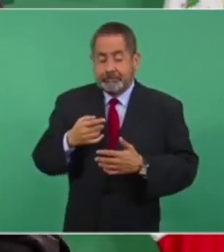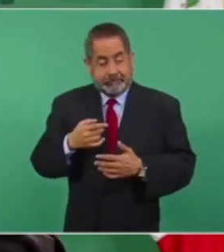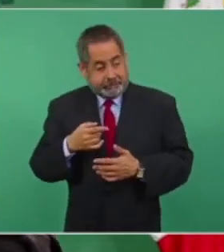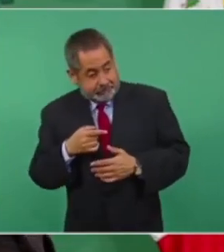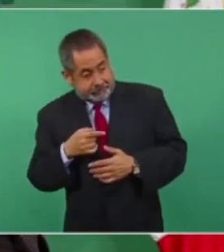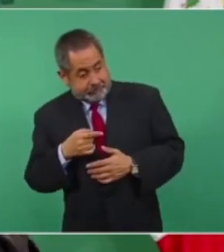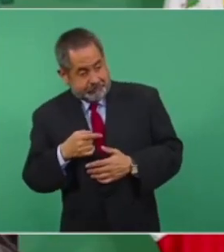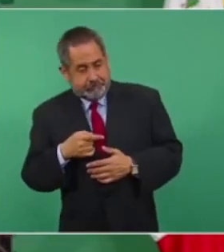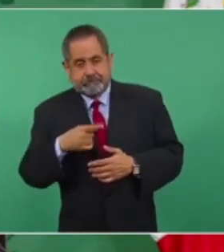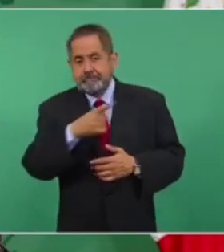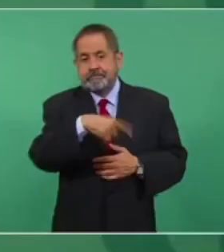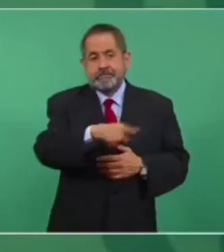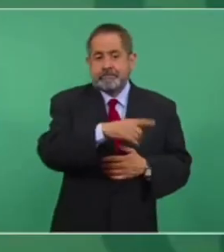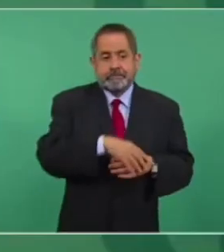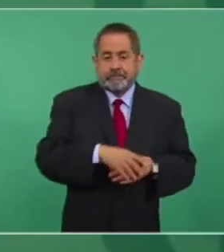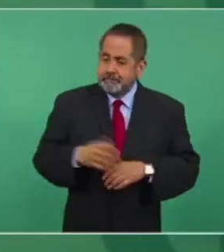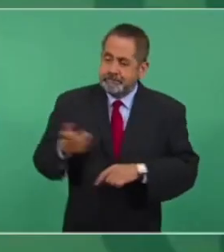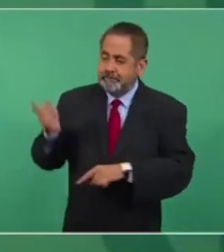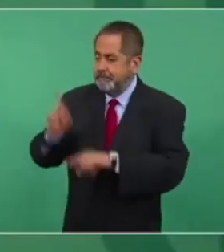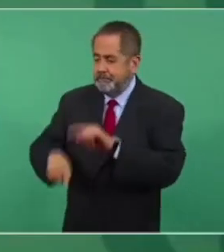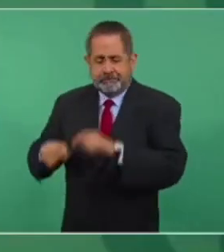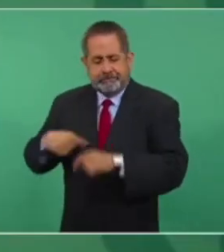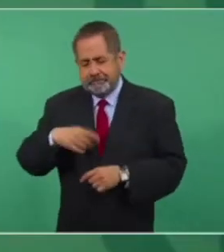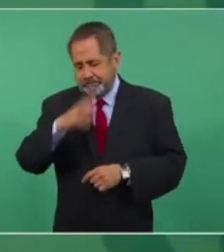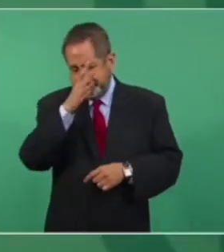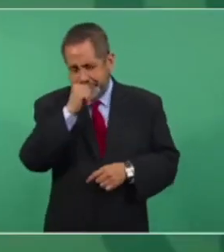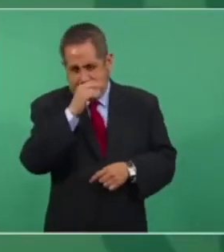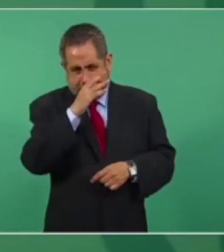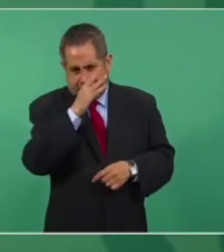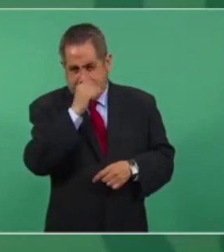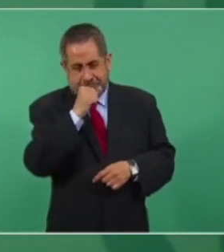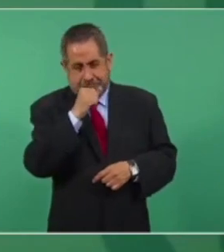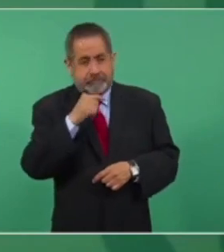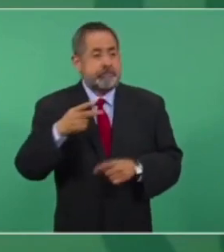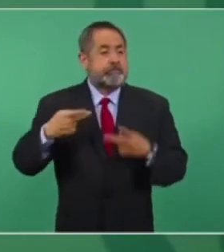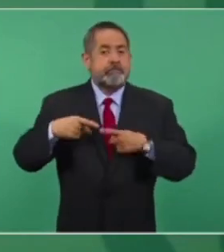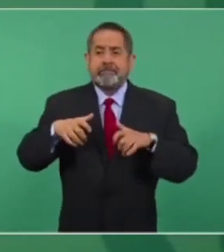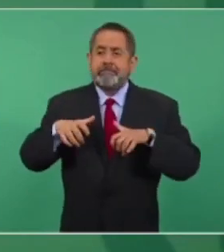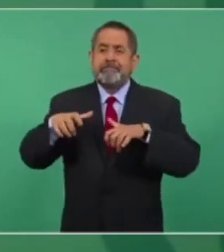Y no pudieron, porque el pueblo es mucha pieza.